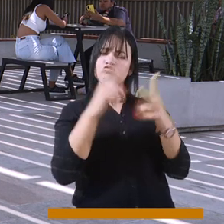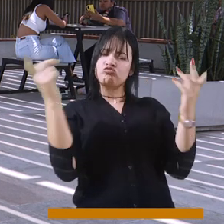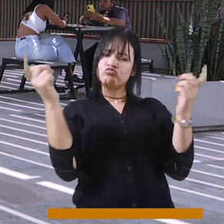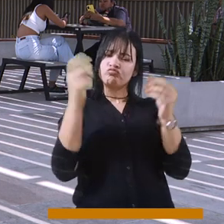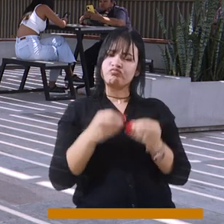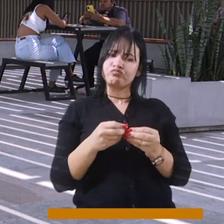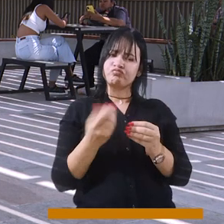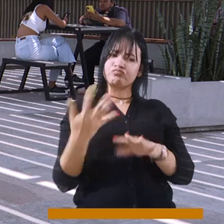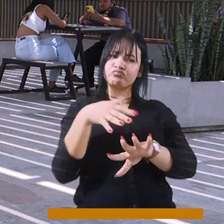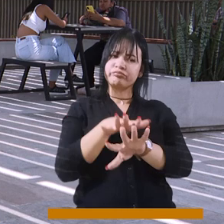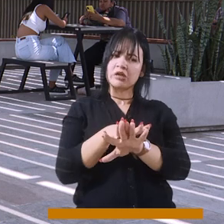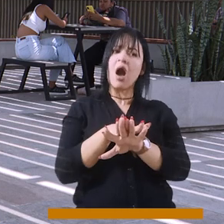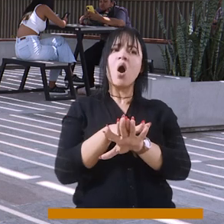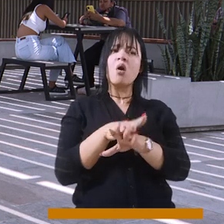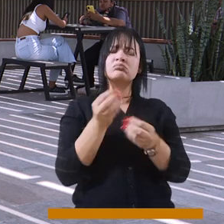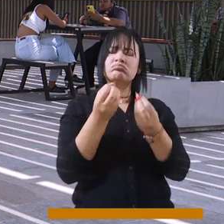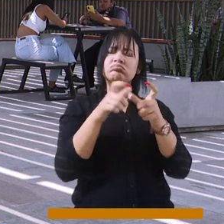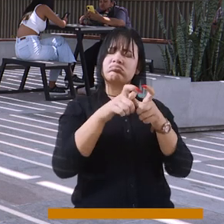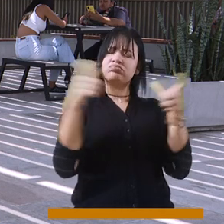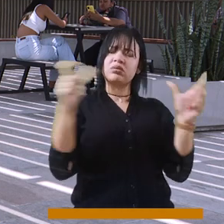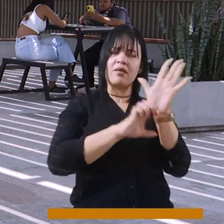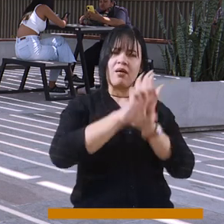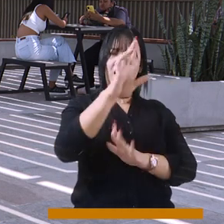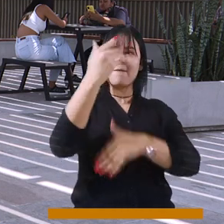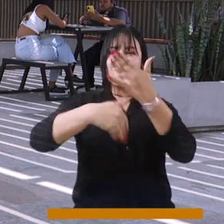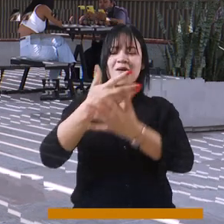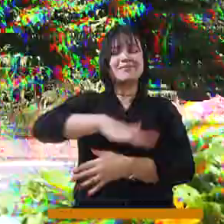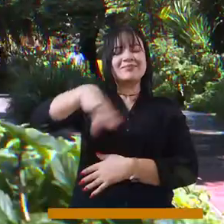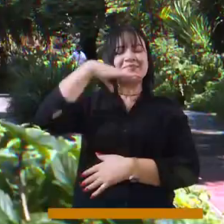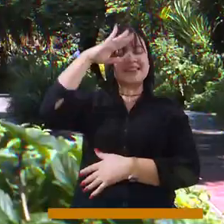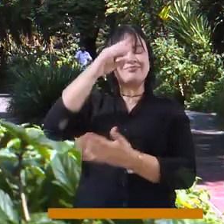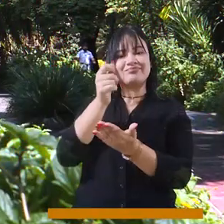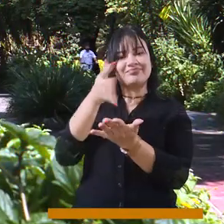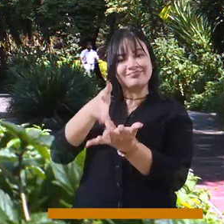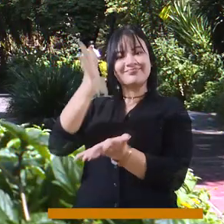ciudad vamos a tener muchos emprendedores Y por supuesto generar riquez en nuestra